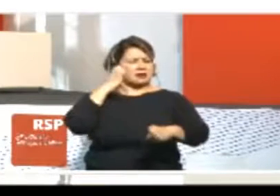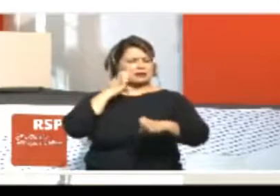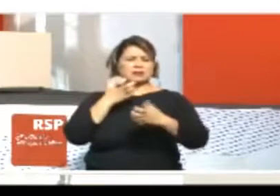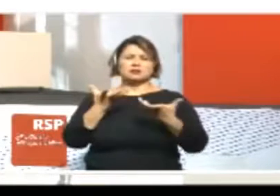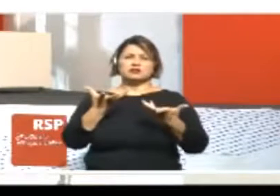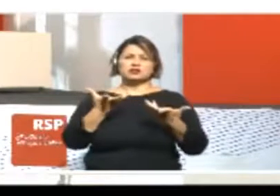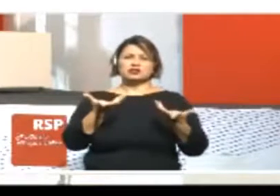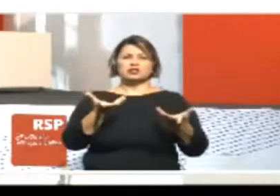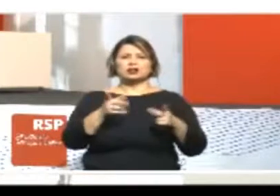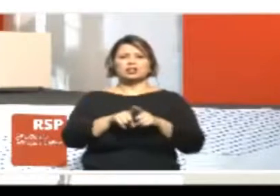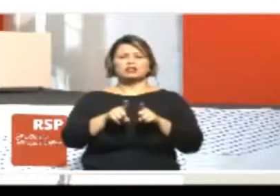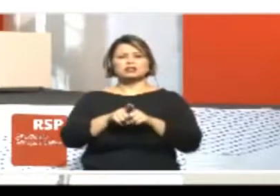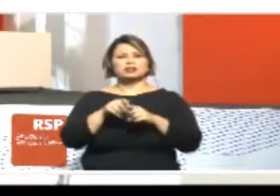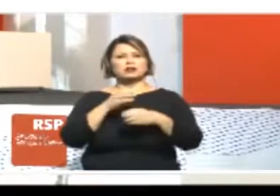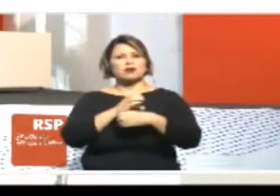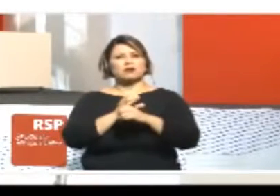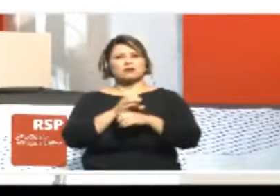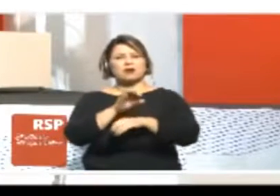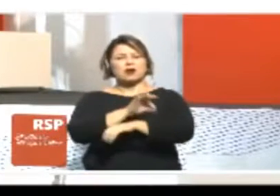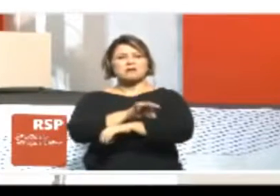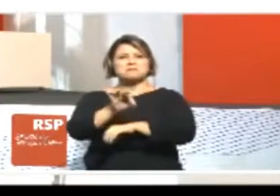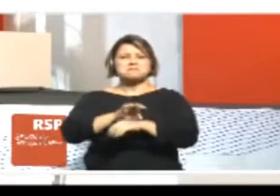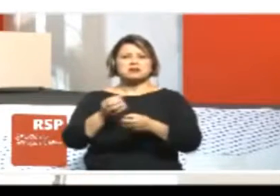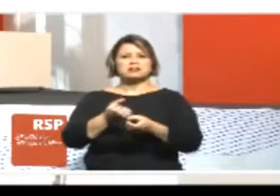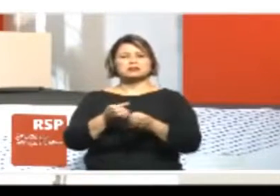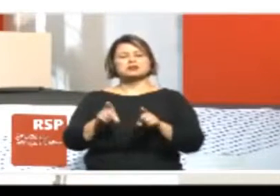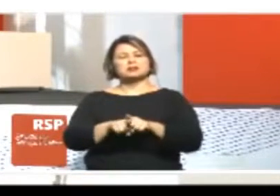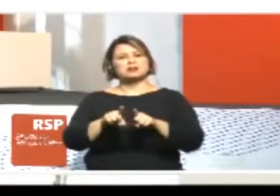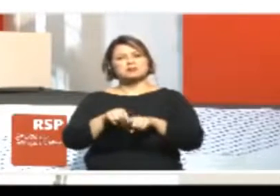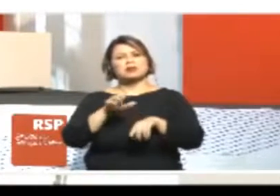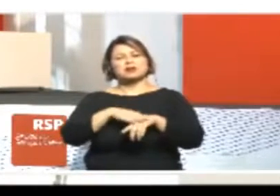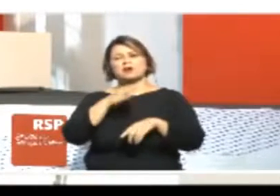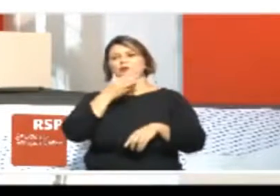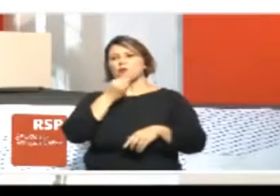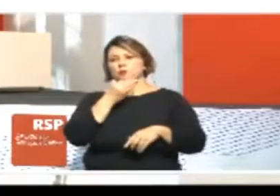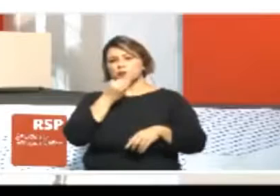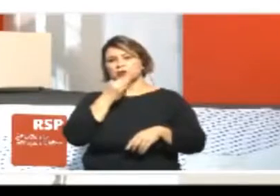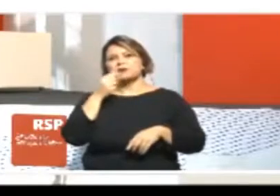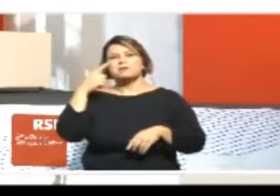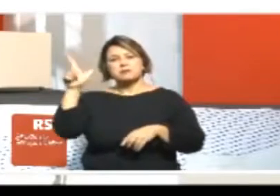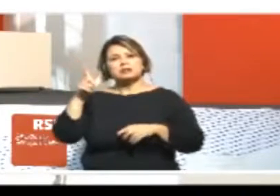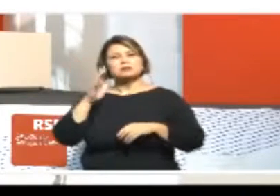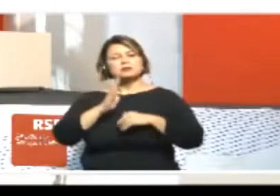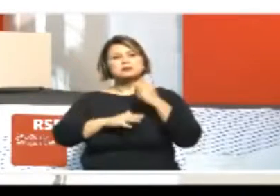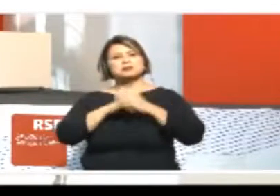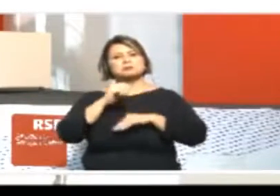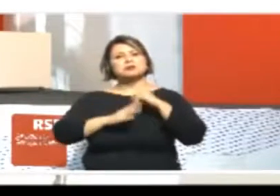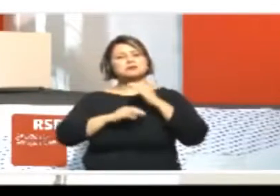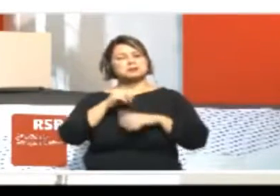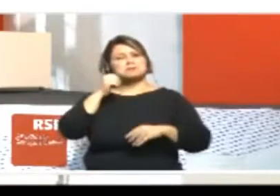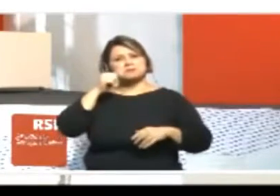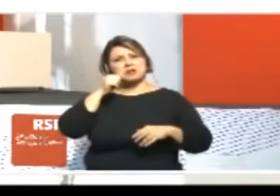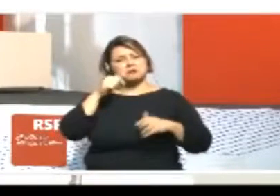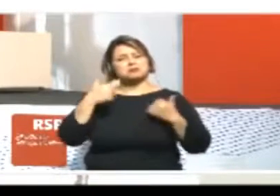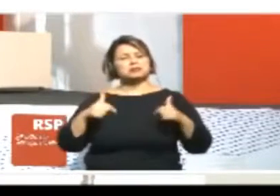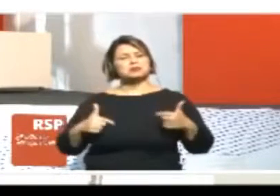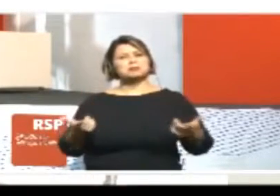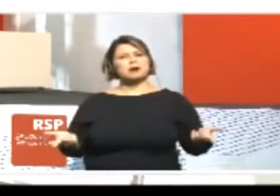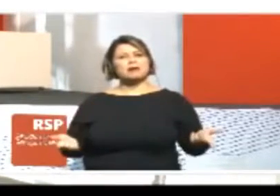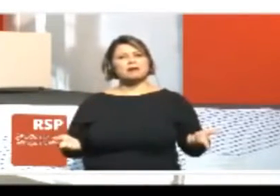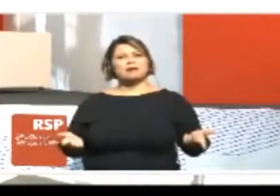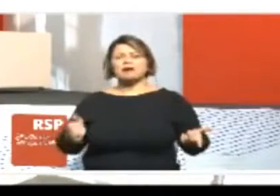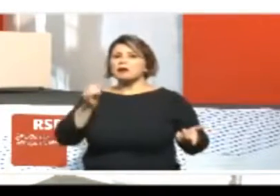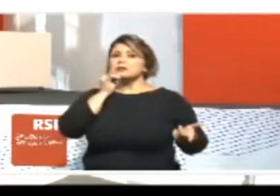solamente hombres, por esa razón. Bueno, pero hay otros cargos que también los podrían ocupar las mujeres. Entonces, ¿cuáles son